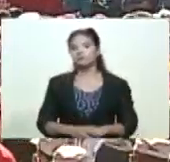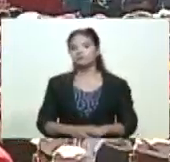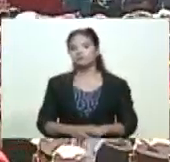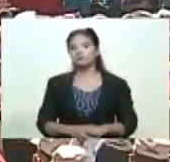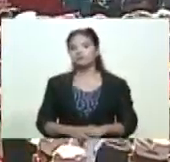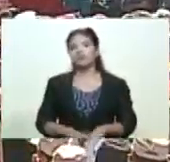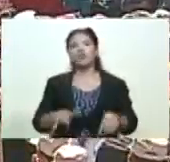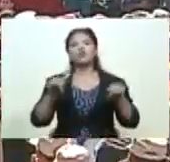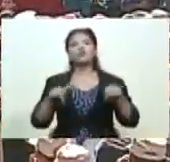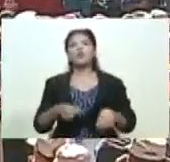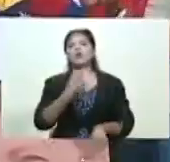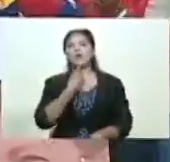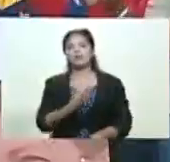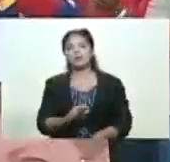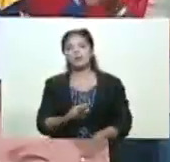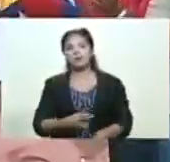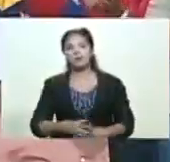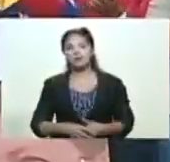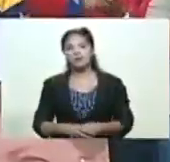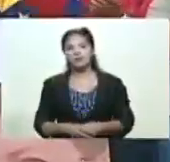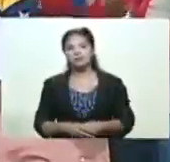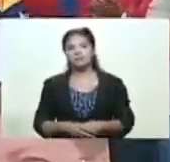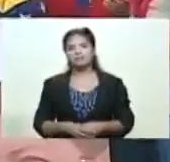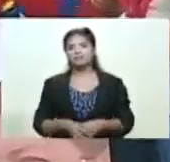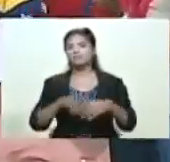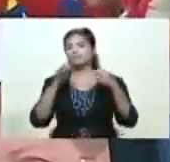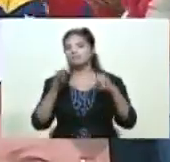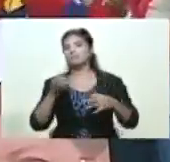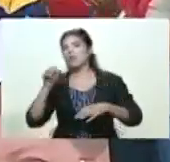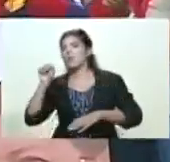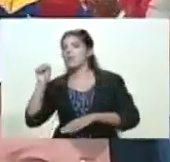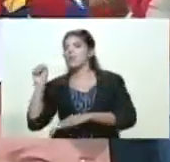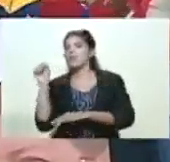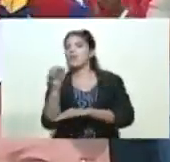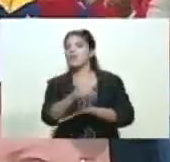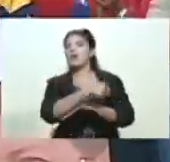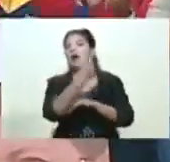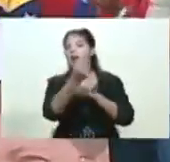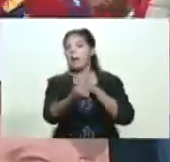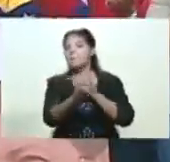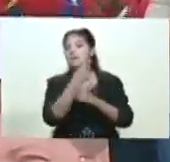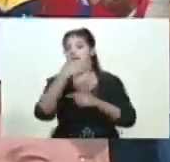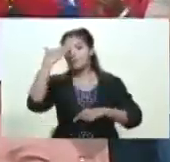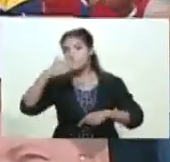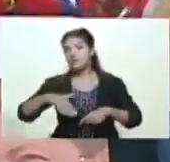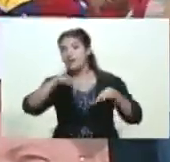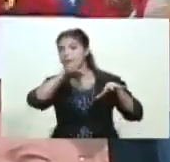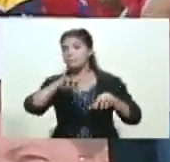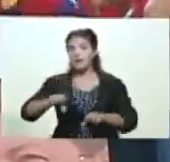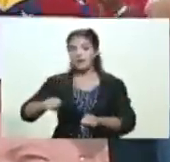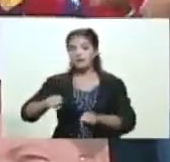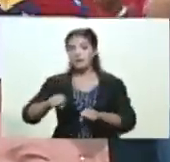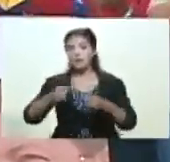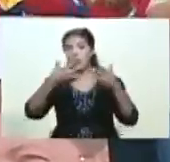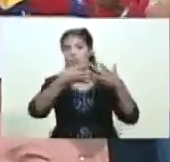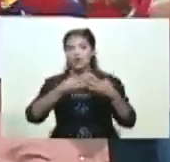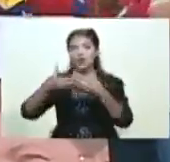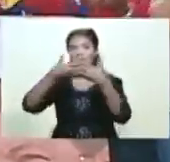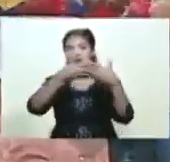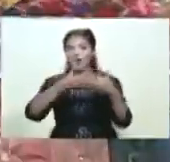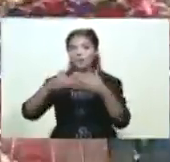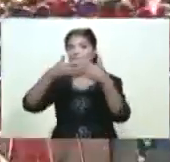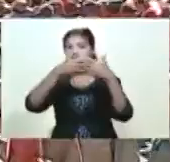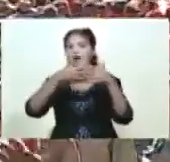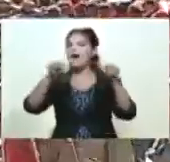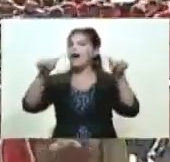Y hoy les digo, vamos a derrotar la amenaza militar del imperialismo norteamericano